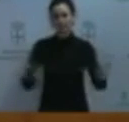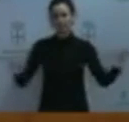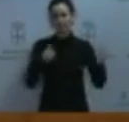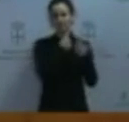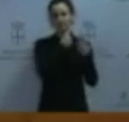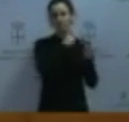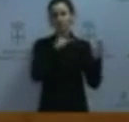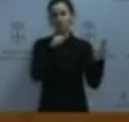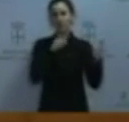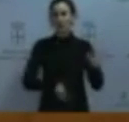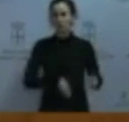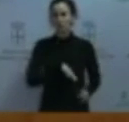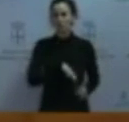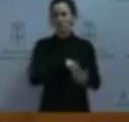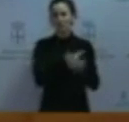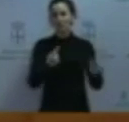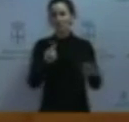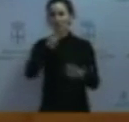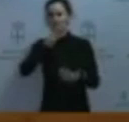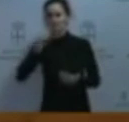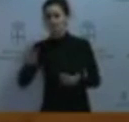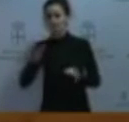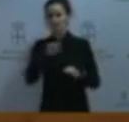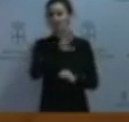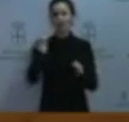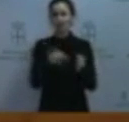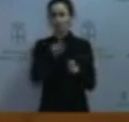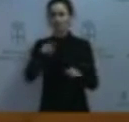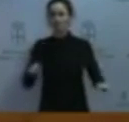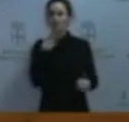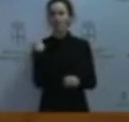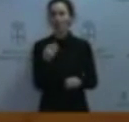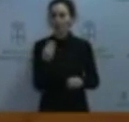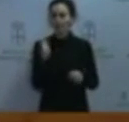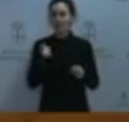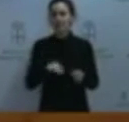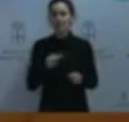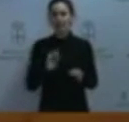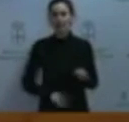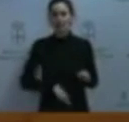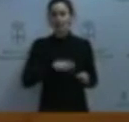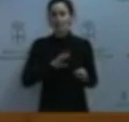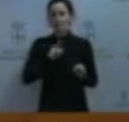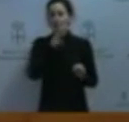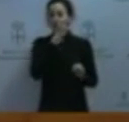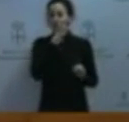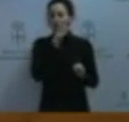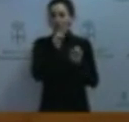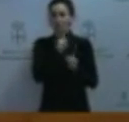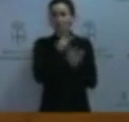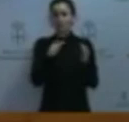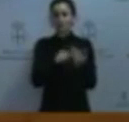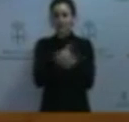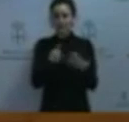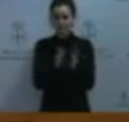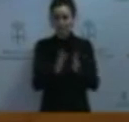16 años y 34 años, y 5.000 jóvenes de esa misma edad en este último año. En